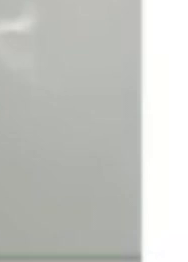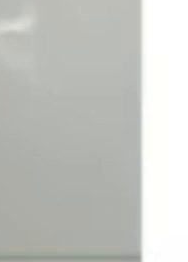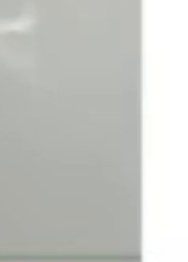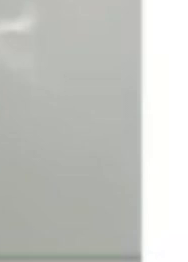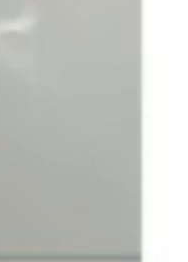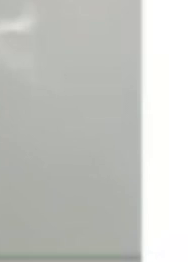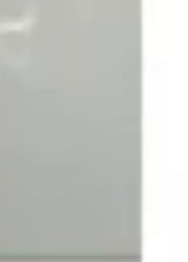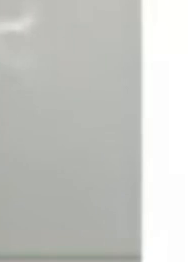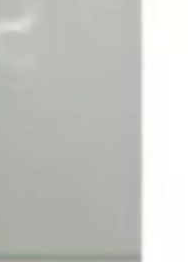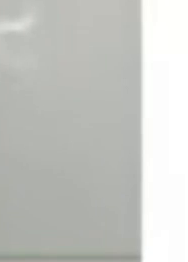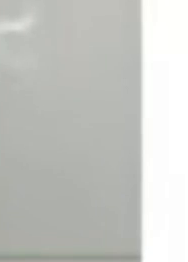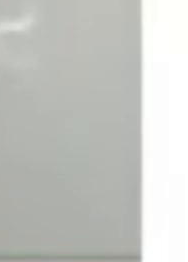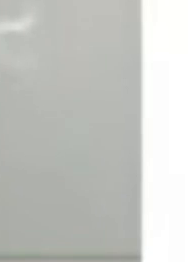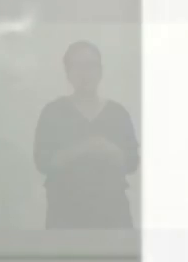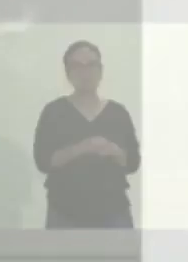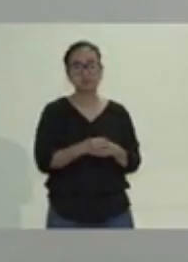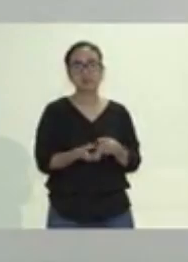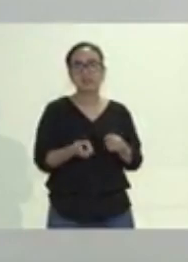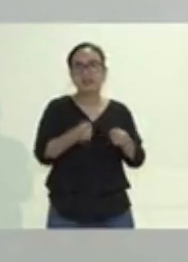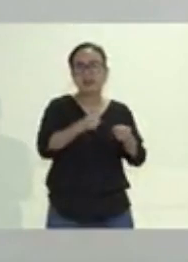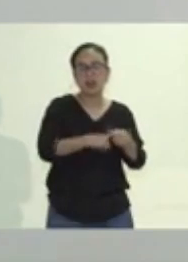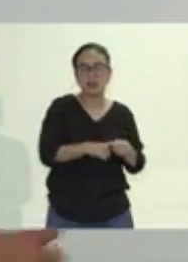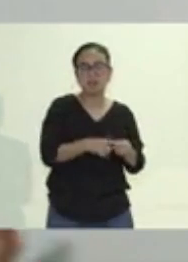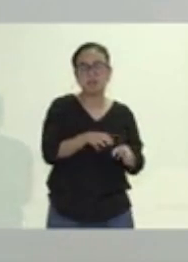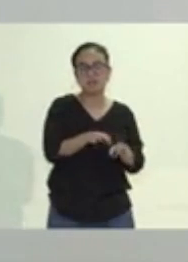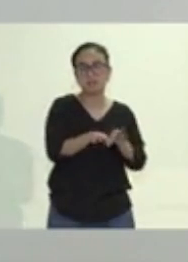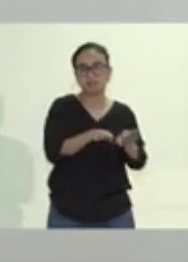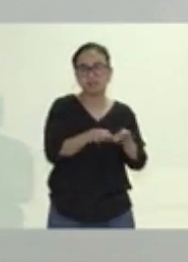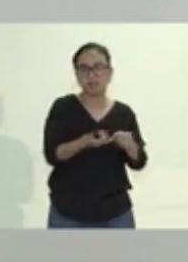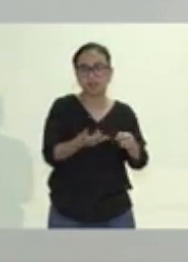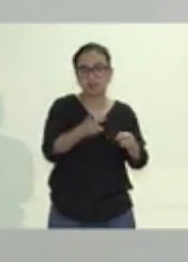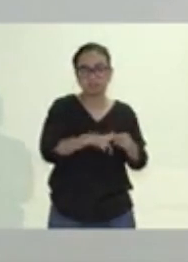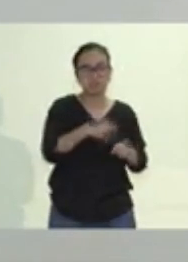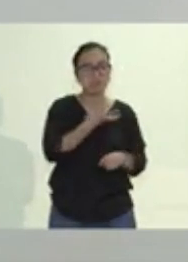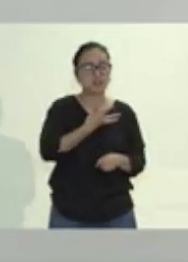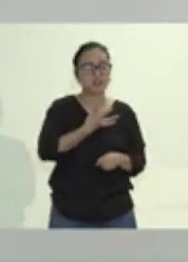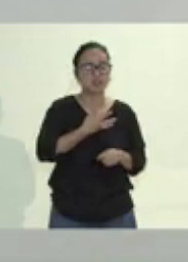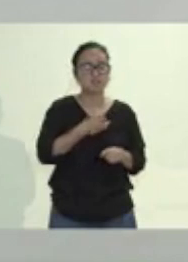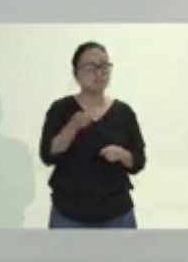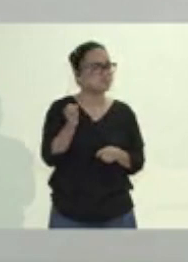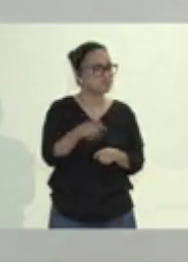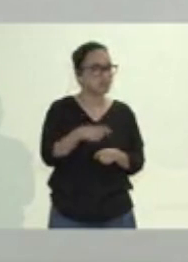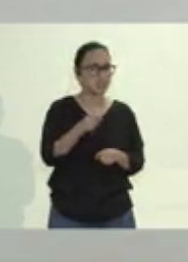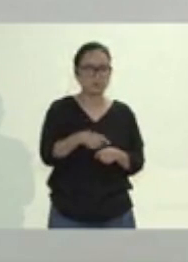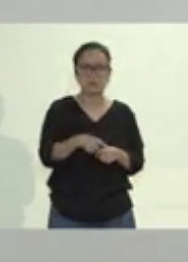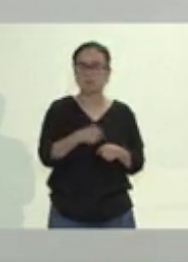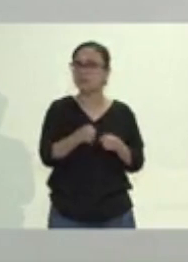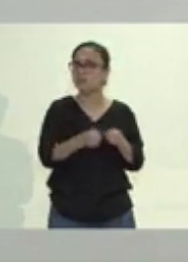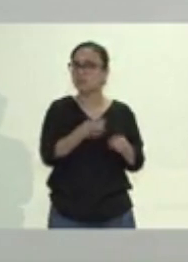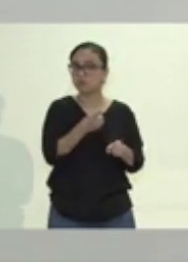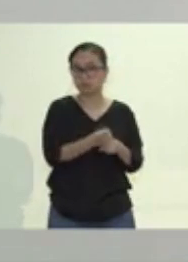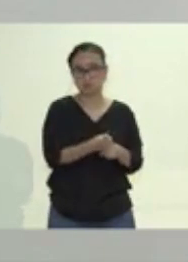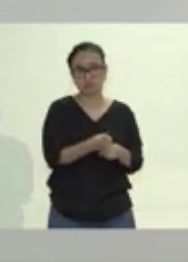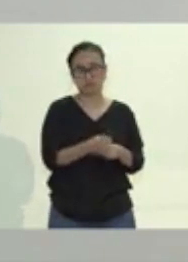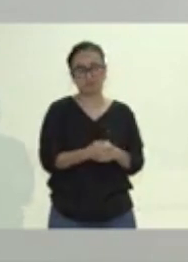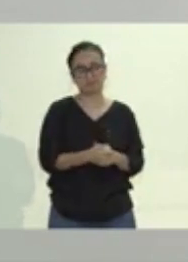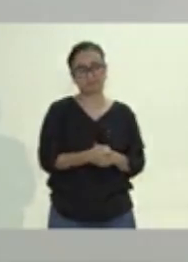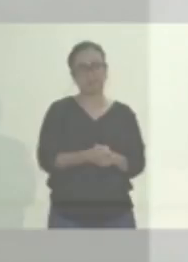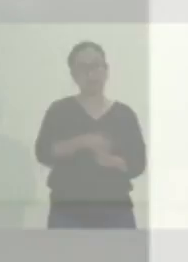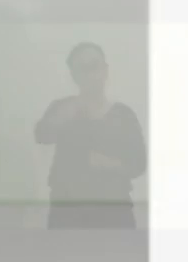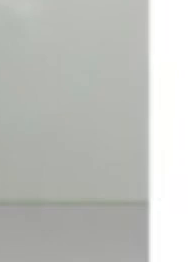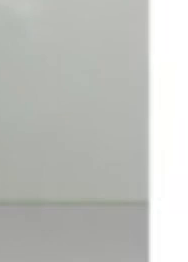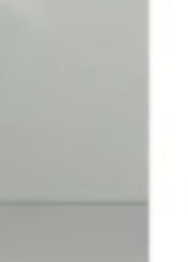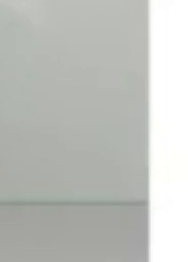bajo los mejores estándares indicó que esta toma de decisiones no resulta fácil para ningún trabajador de la salud